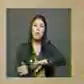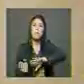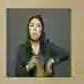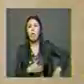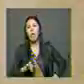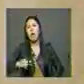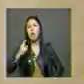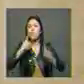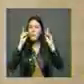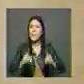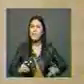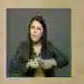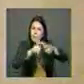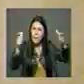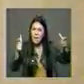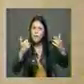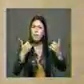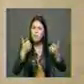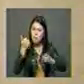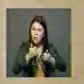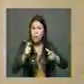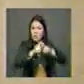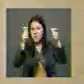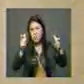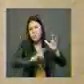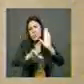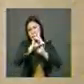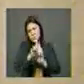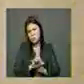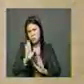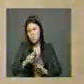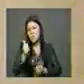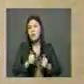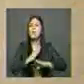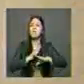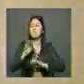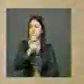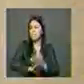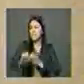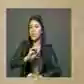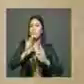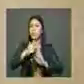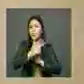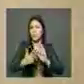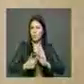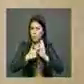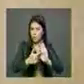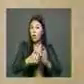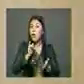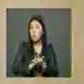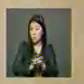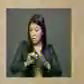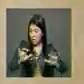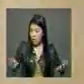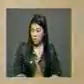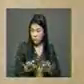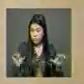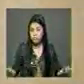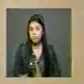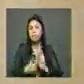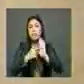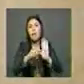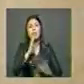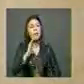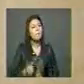decisiones mayoritarias, esto es, leyes, para proteger la Constitución, en el fondo la actuación judicial es democrática porque se prefiere la